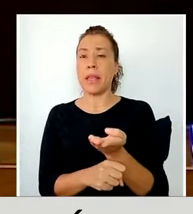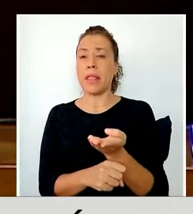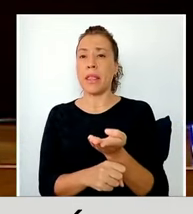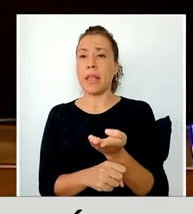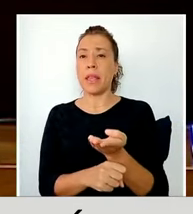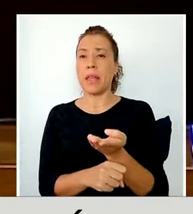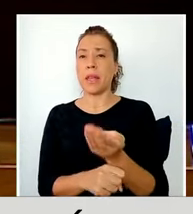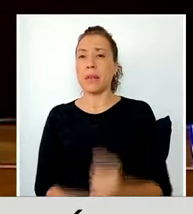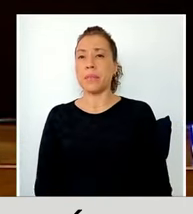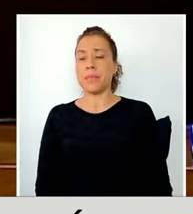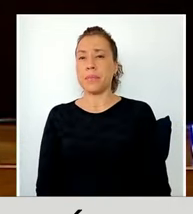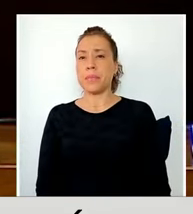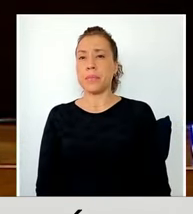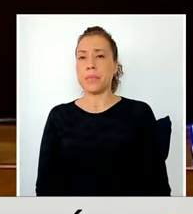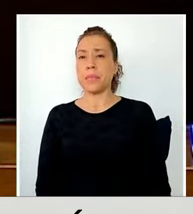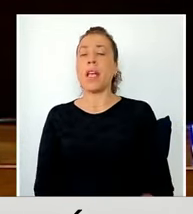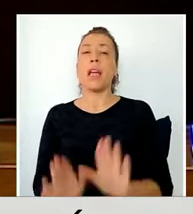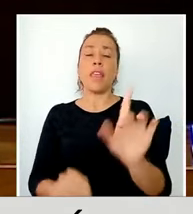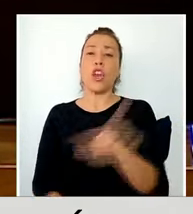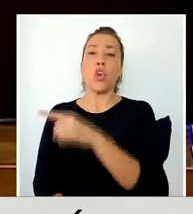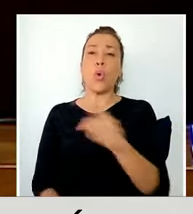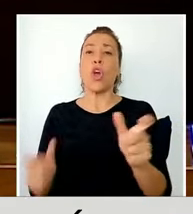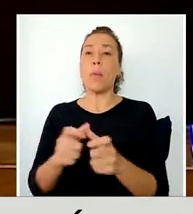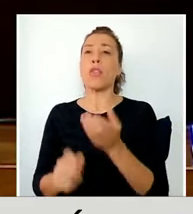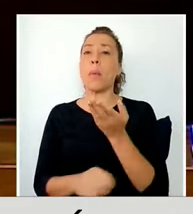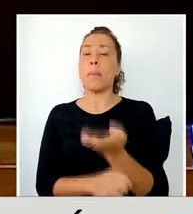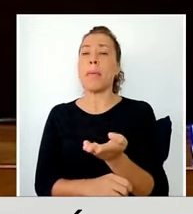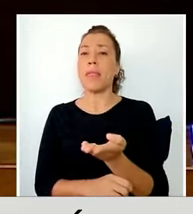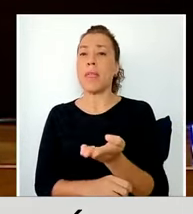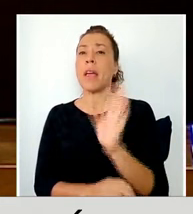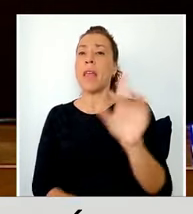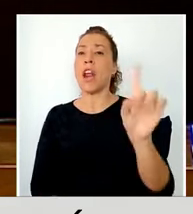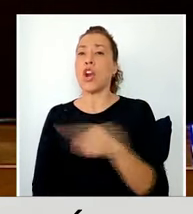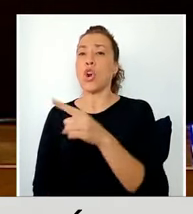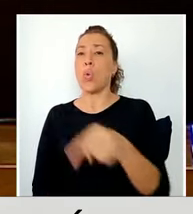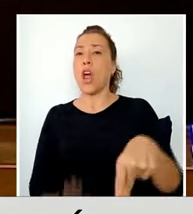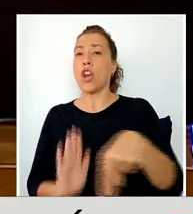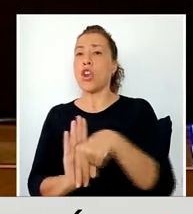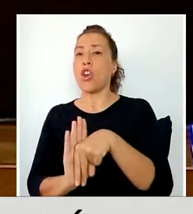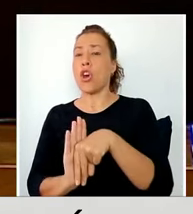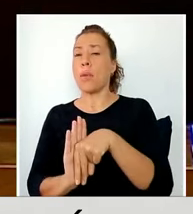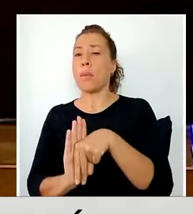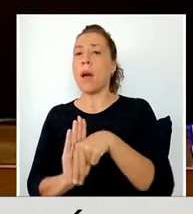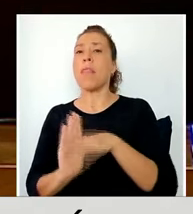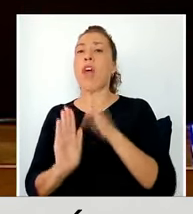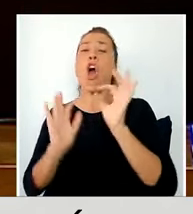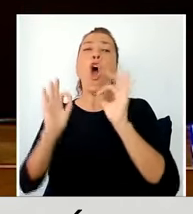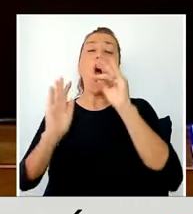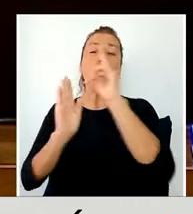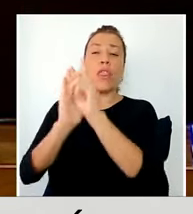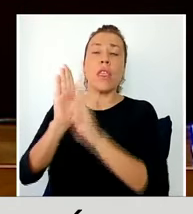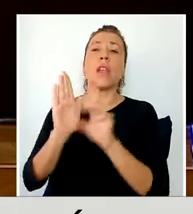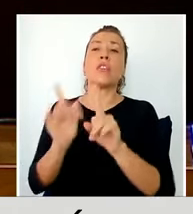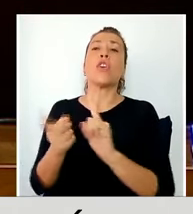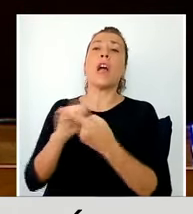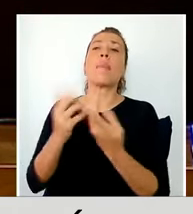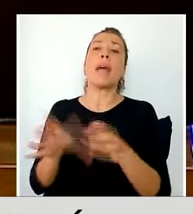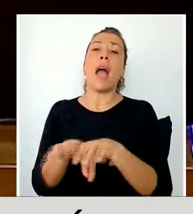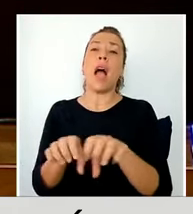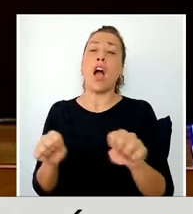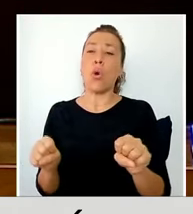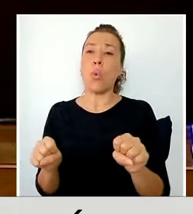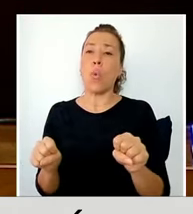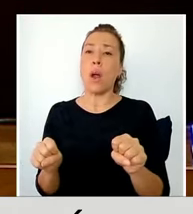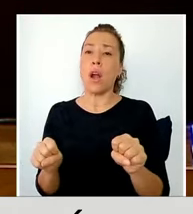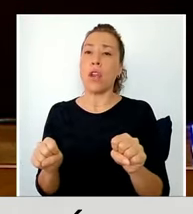seque sin efecto un comité pidió sin que se dejara sin efecto la norma de priorización y quedó Y eso hace que los tanto de